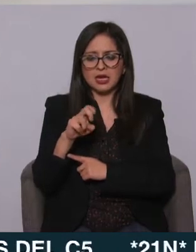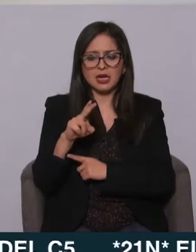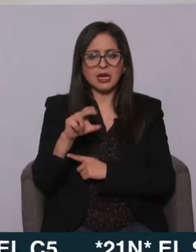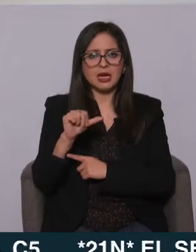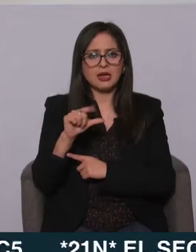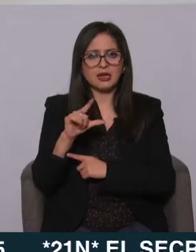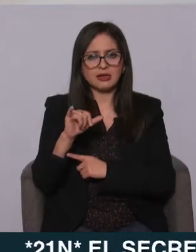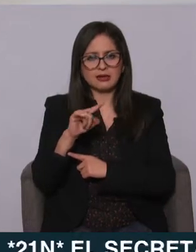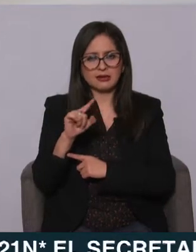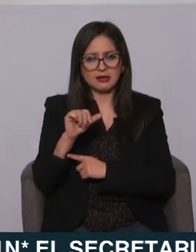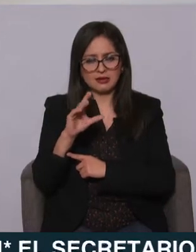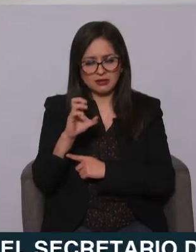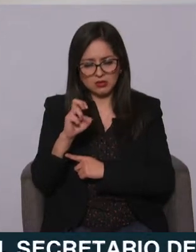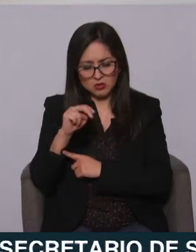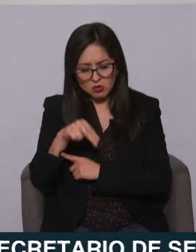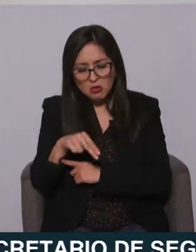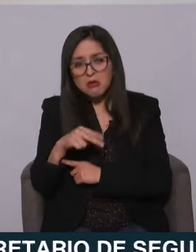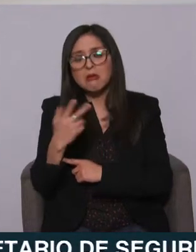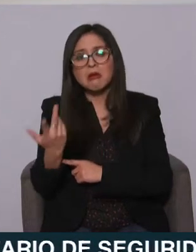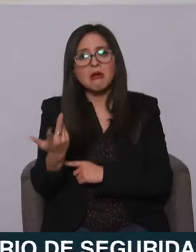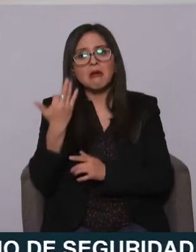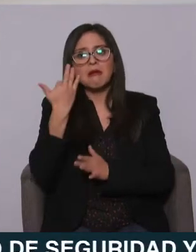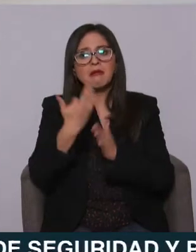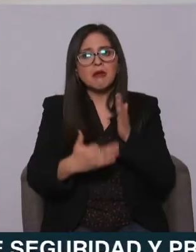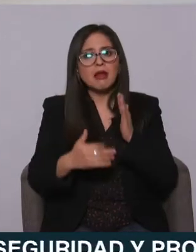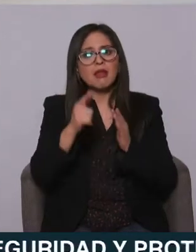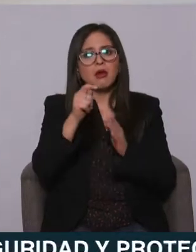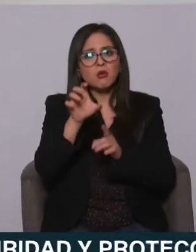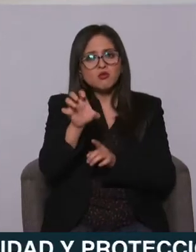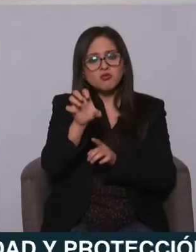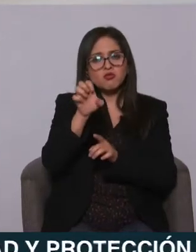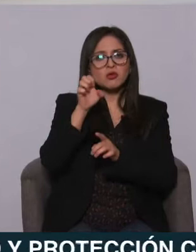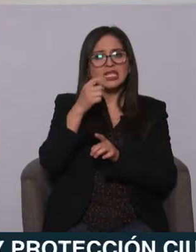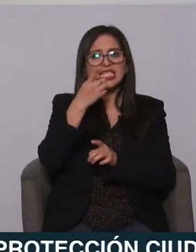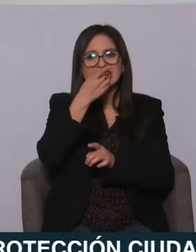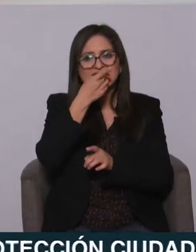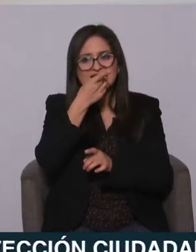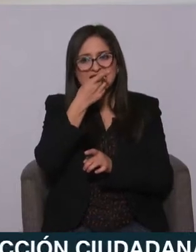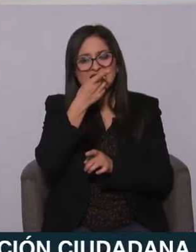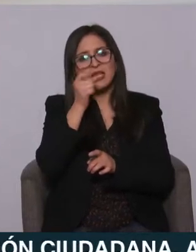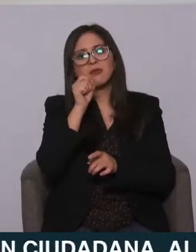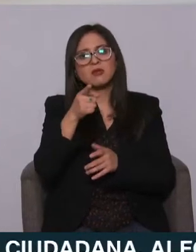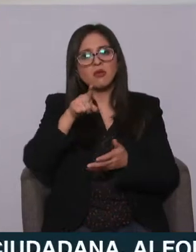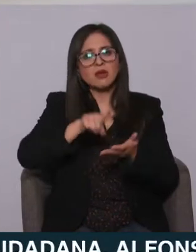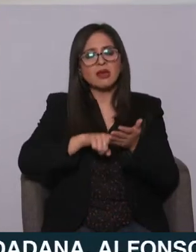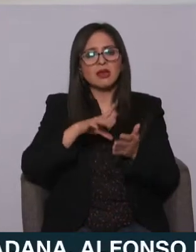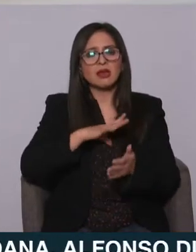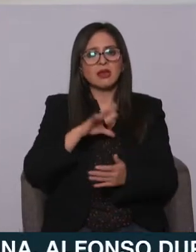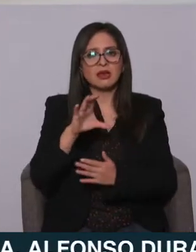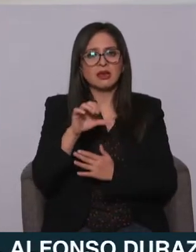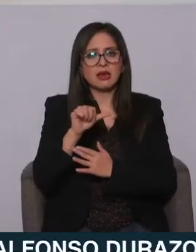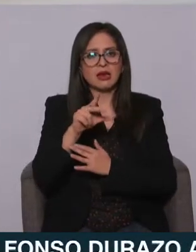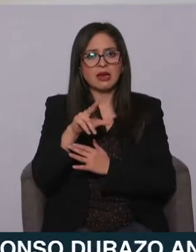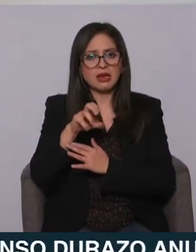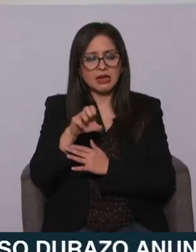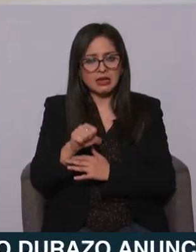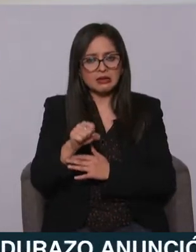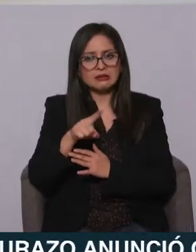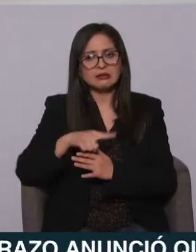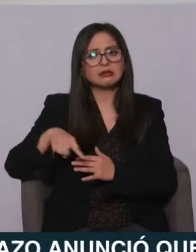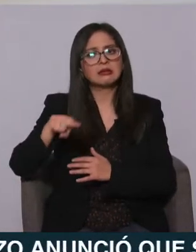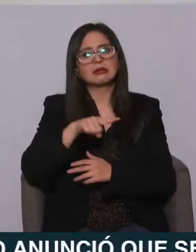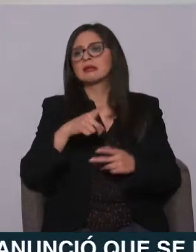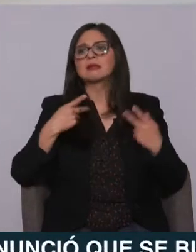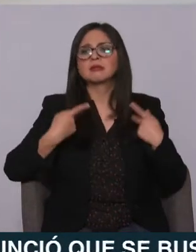también por alguna injuria que haya recibido el diente. Dentro de ellos está la caries. Entonces, gente